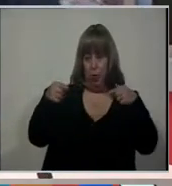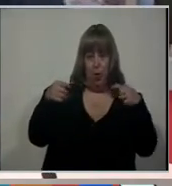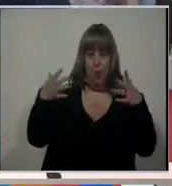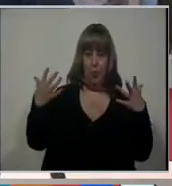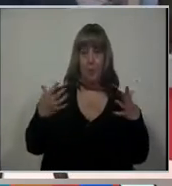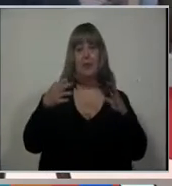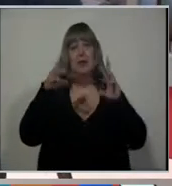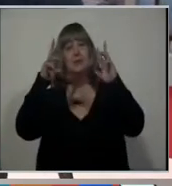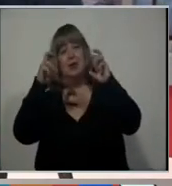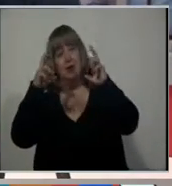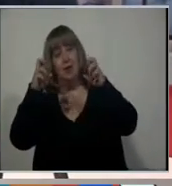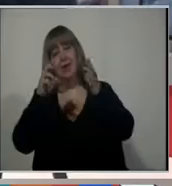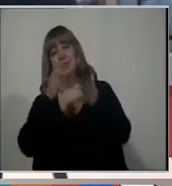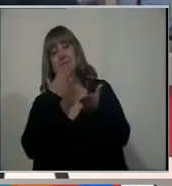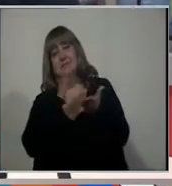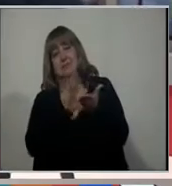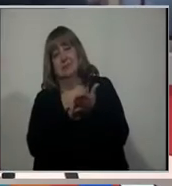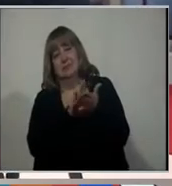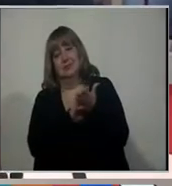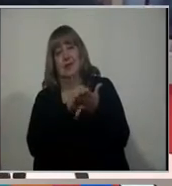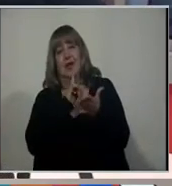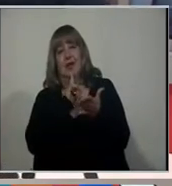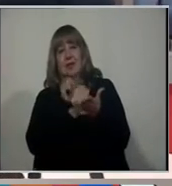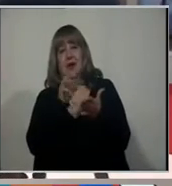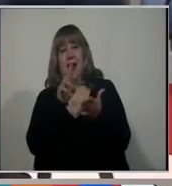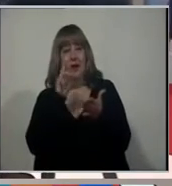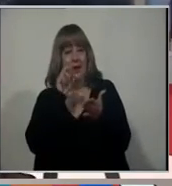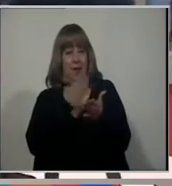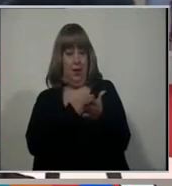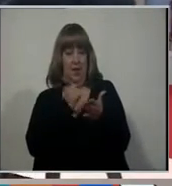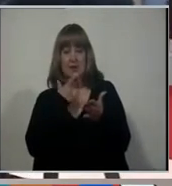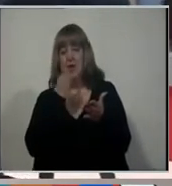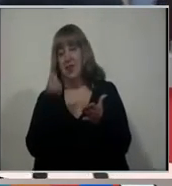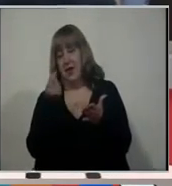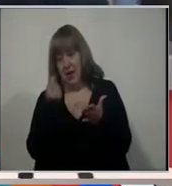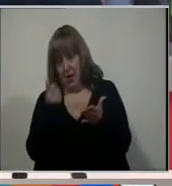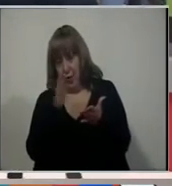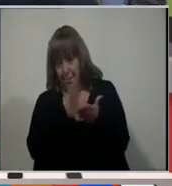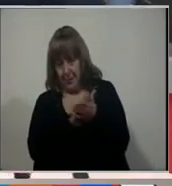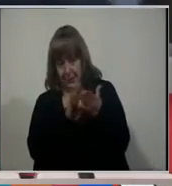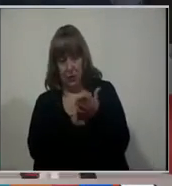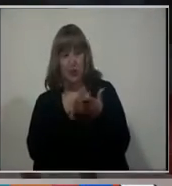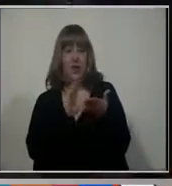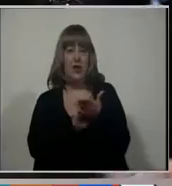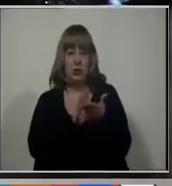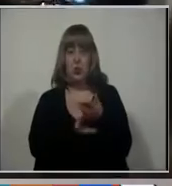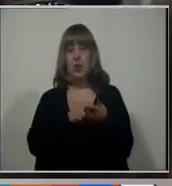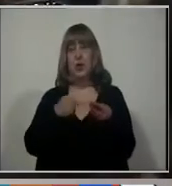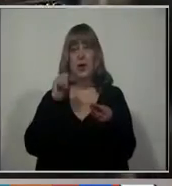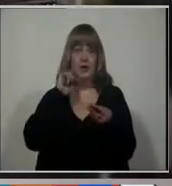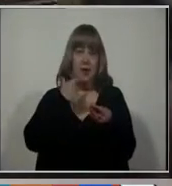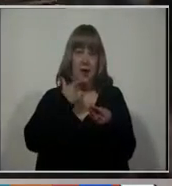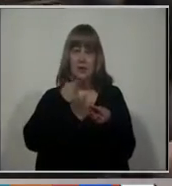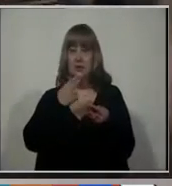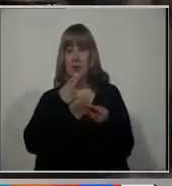nos preocupa todo porque ya no dan más nuestros bolsillos. Sí, pero con este, en esta ocasión, sesión que se va a ser el próximo miércoles,